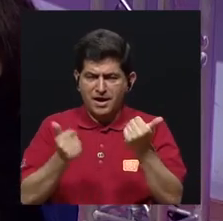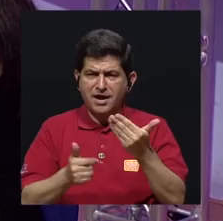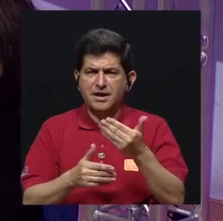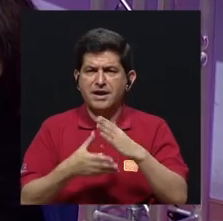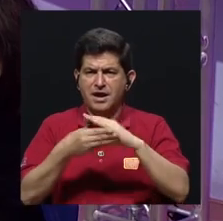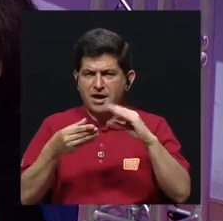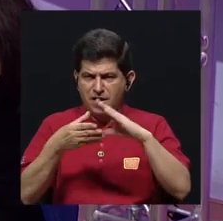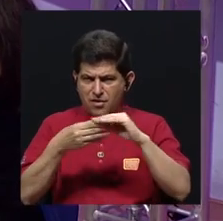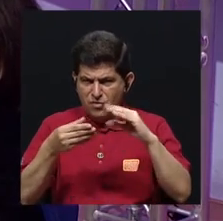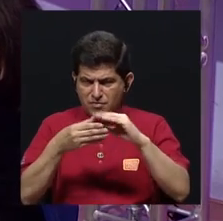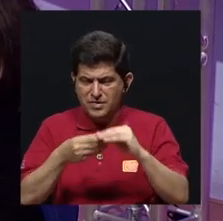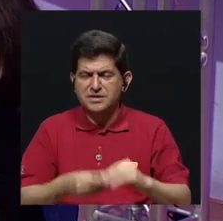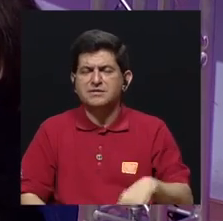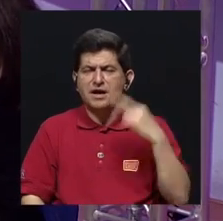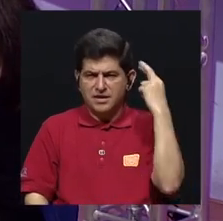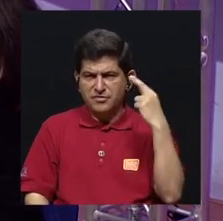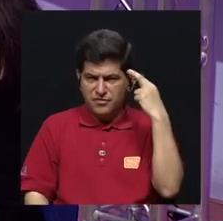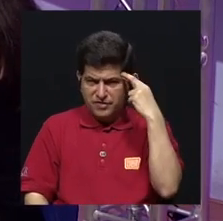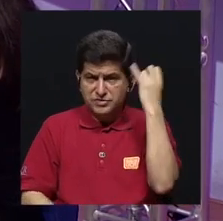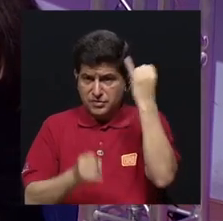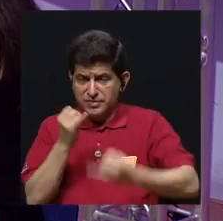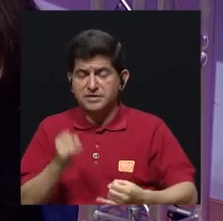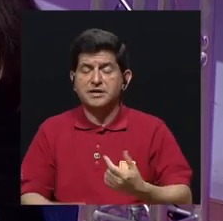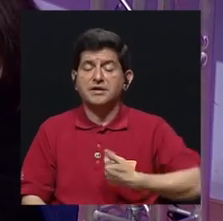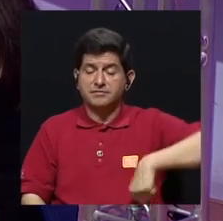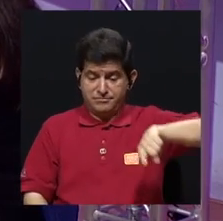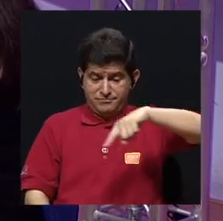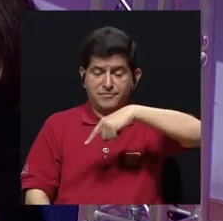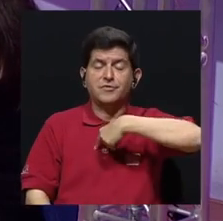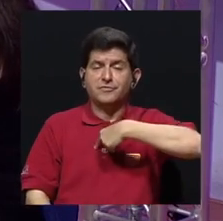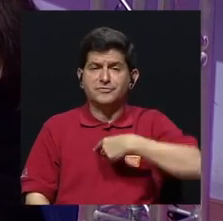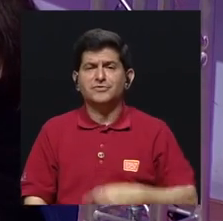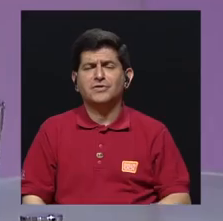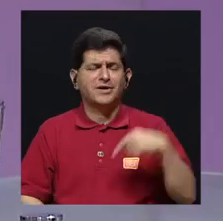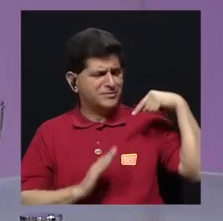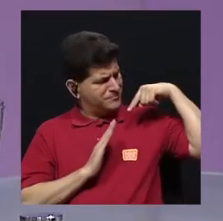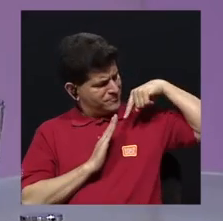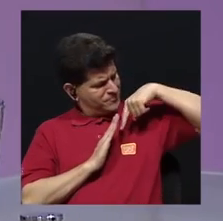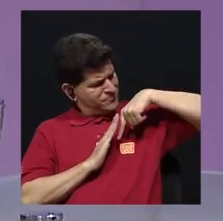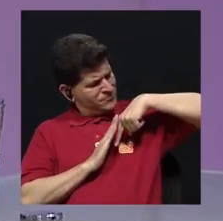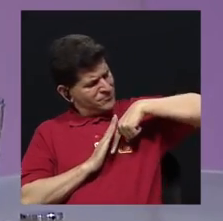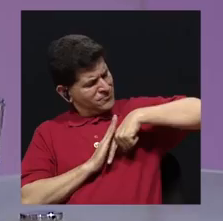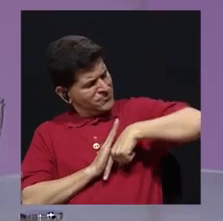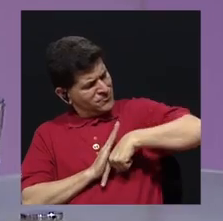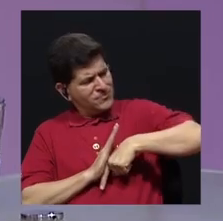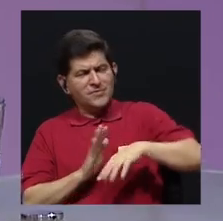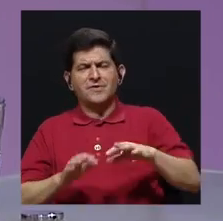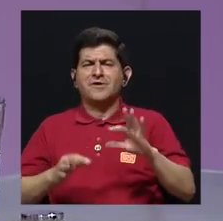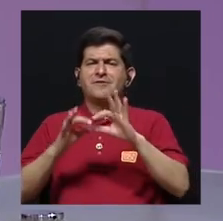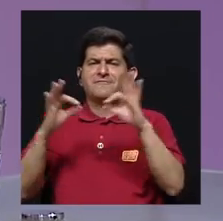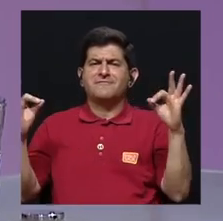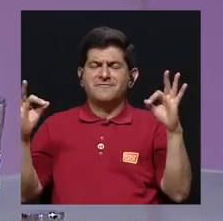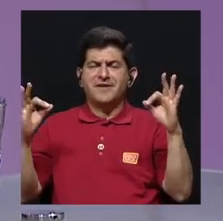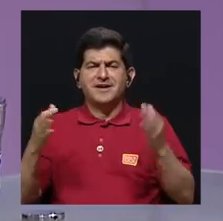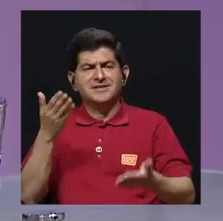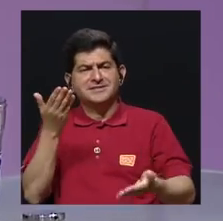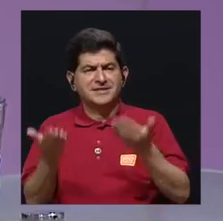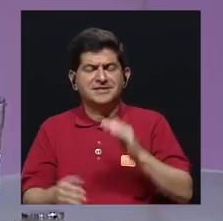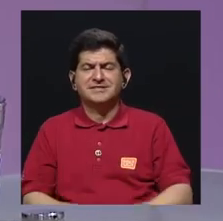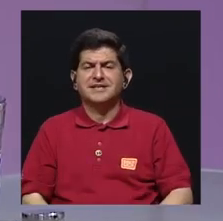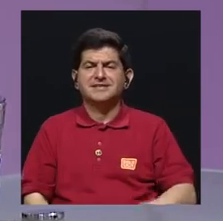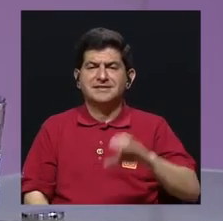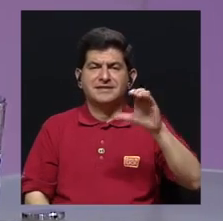sí, finalizar. Sí, queríamos compartir lo que nosotras, desde muy lo profundo y parafraseando una frase de Carmen